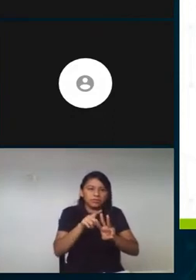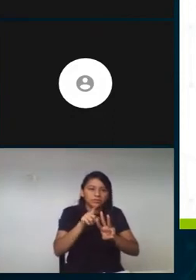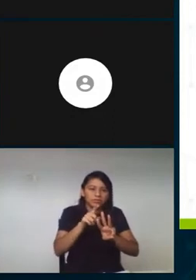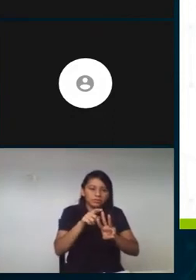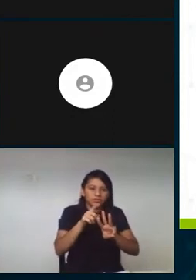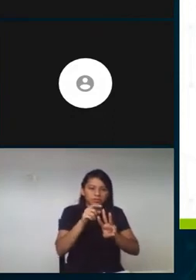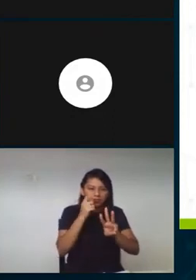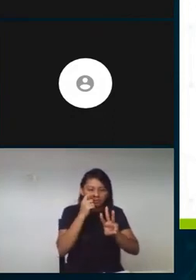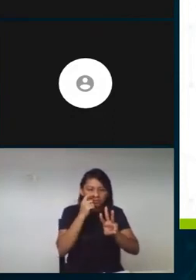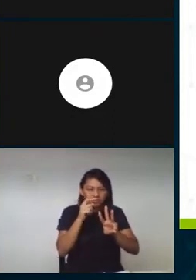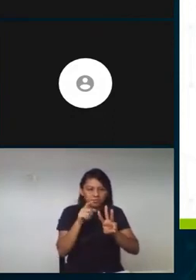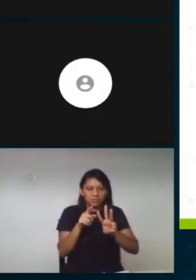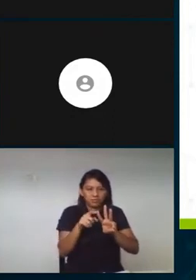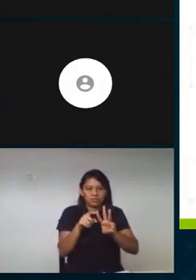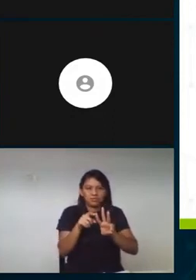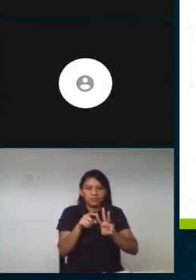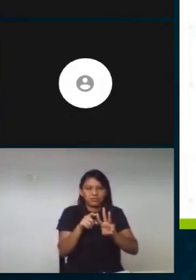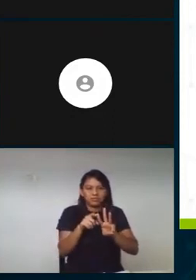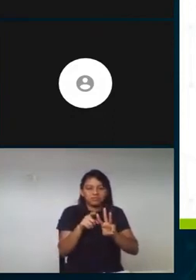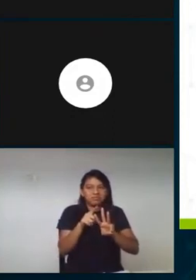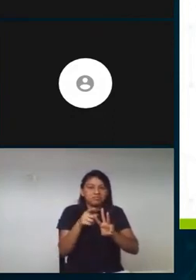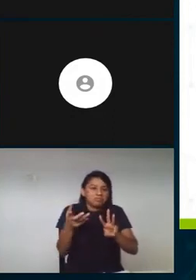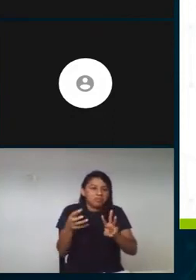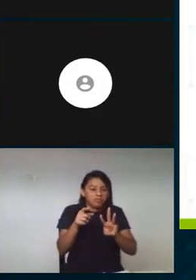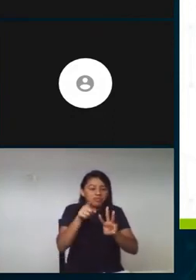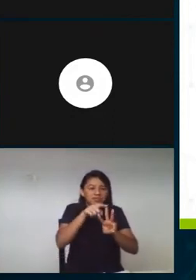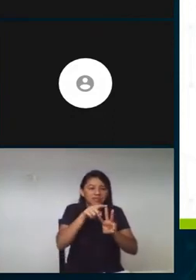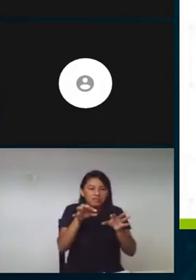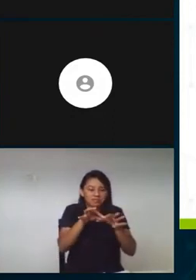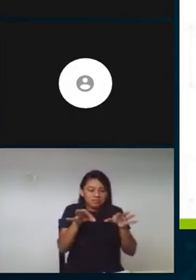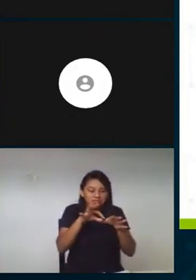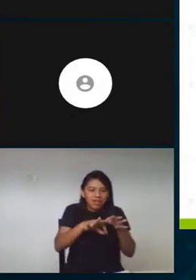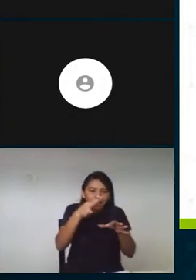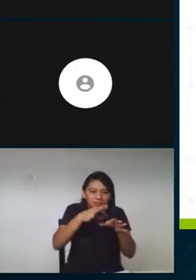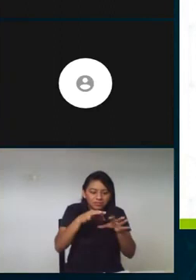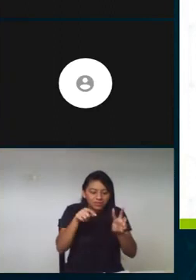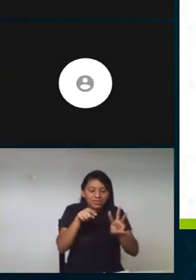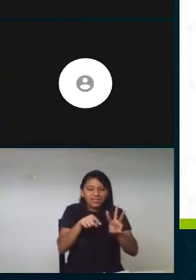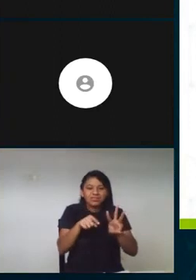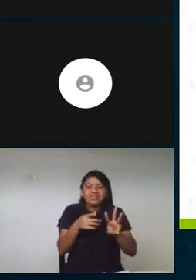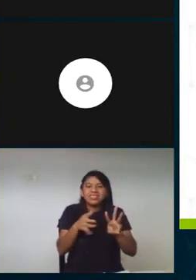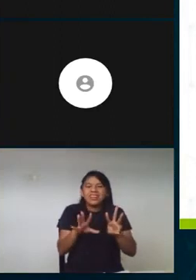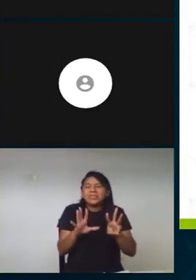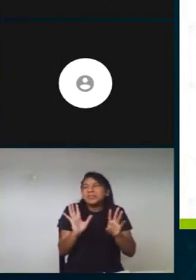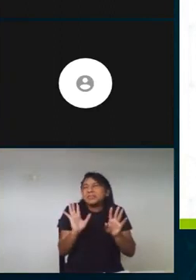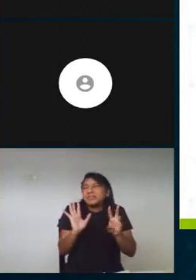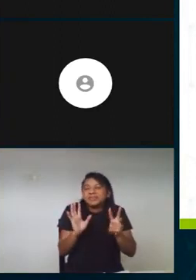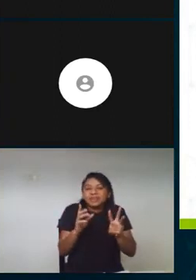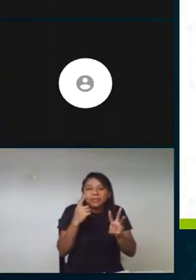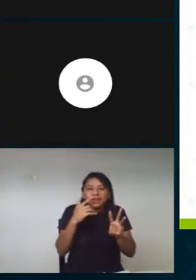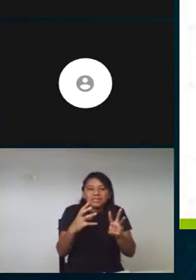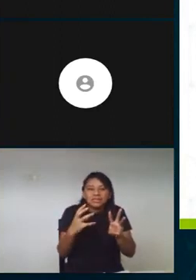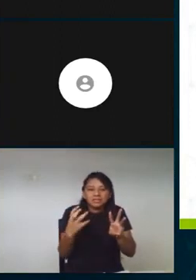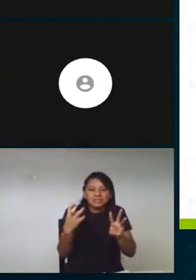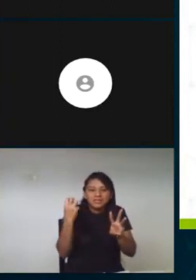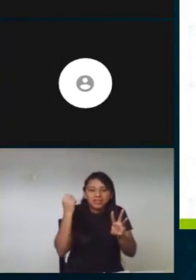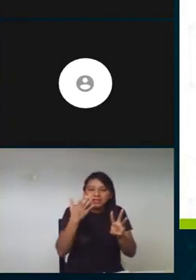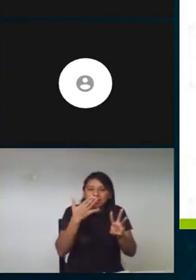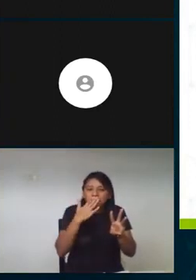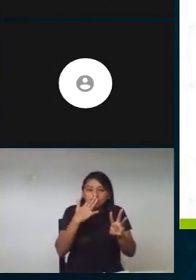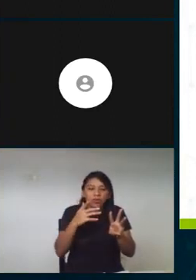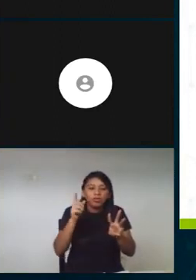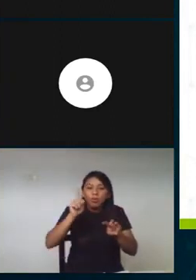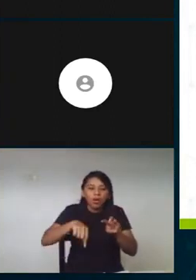de comida, empaques, que de pronto ya no se les va a poder dar un reuso, sino que se le hay que hacer un proceso diferente,